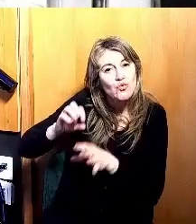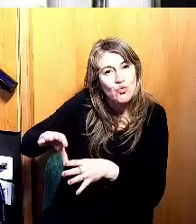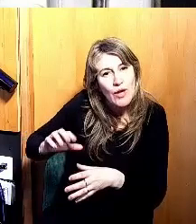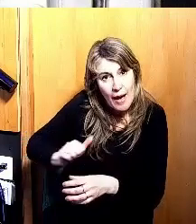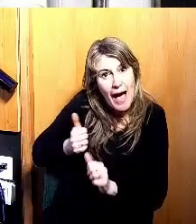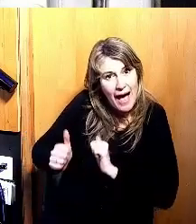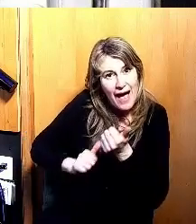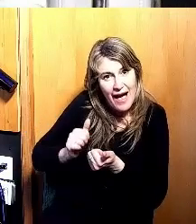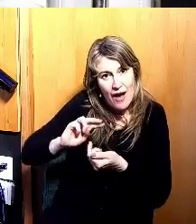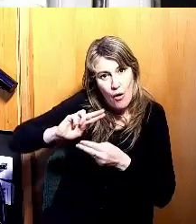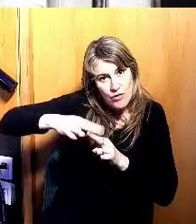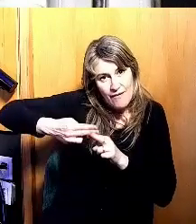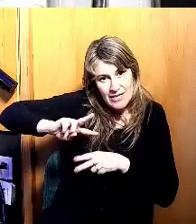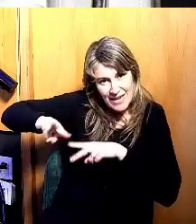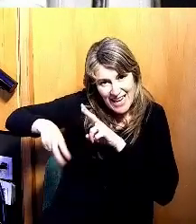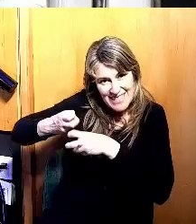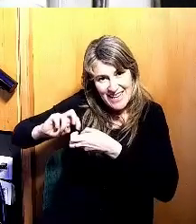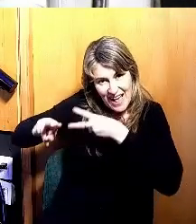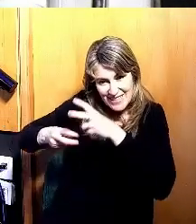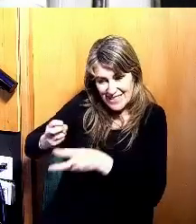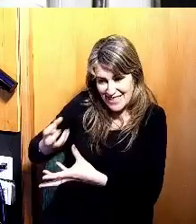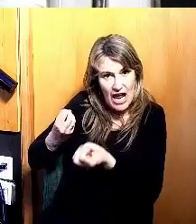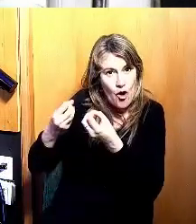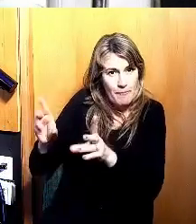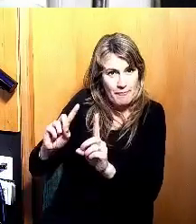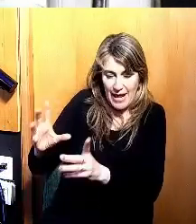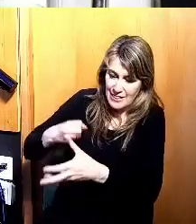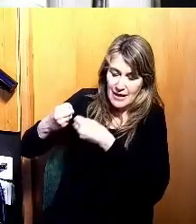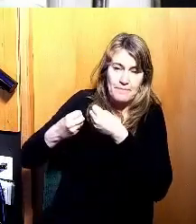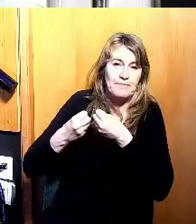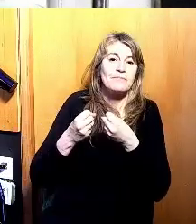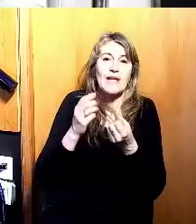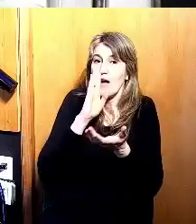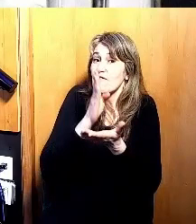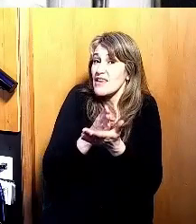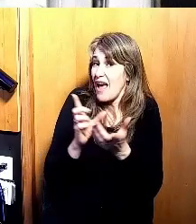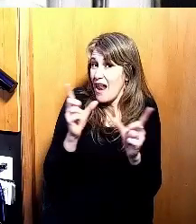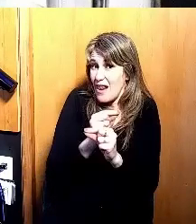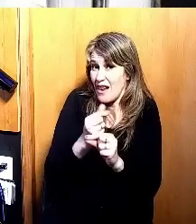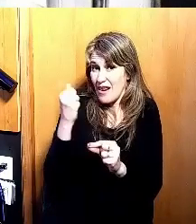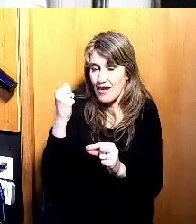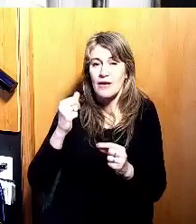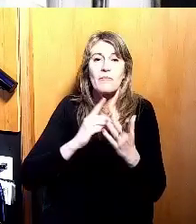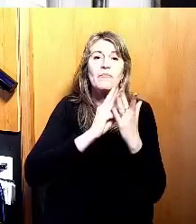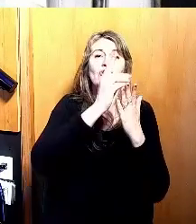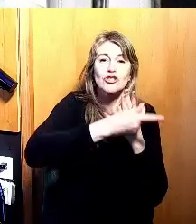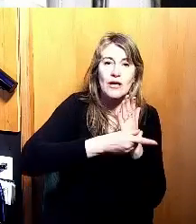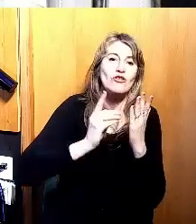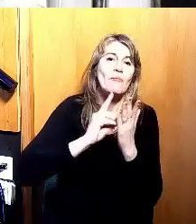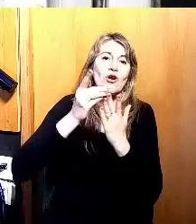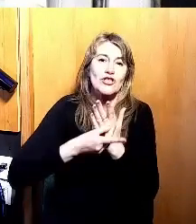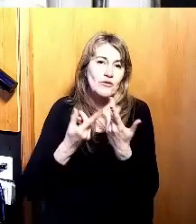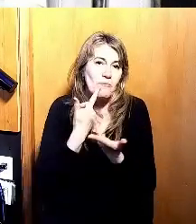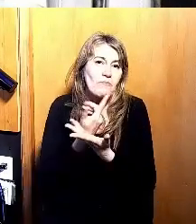Y ya para terminar, y habiéndoles mostrado varios proyectos que hay a la vuelta, me gustaba esta